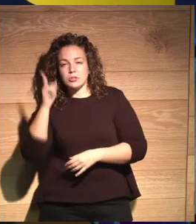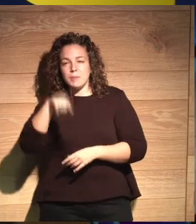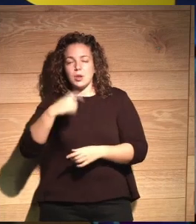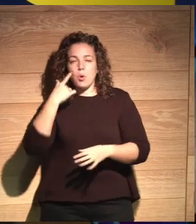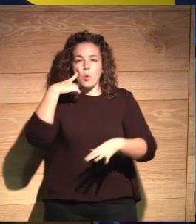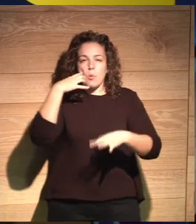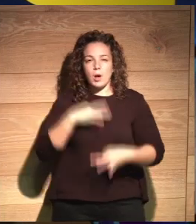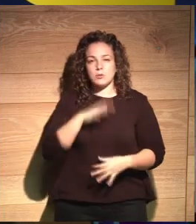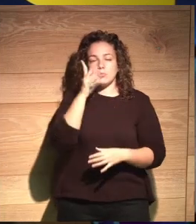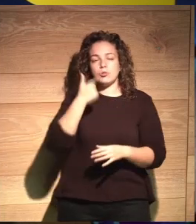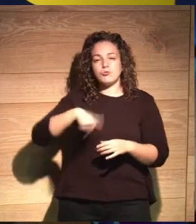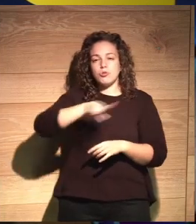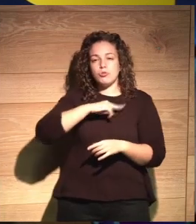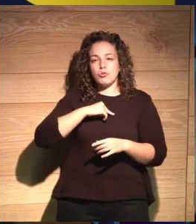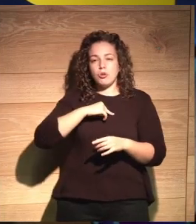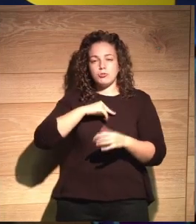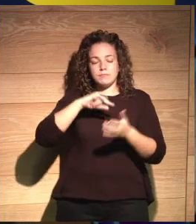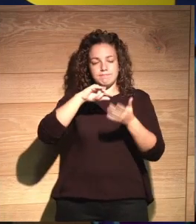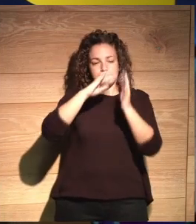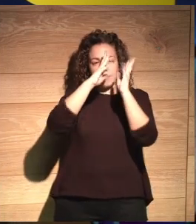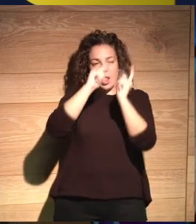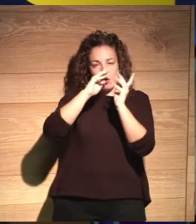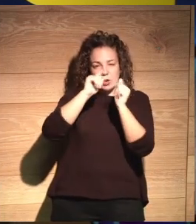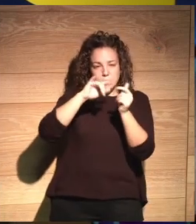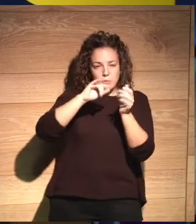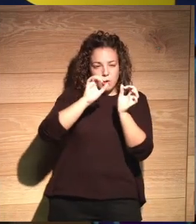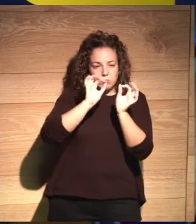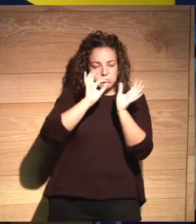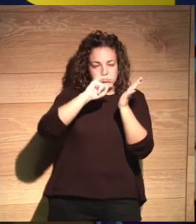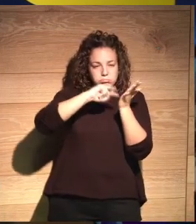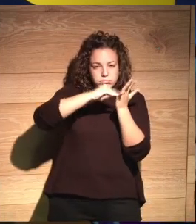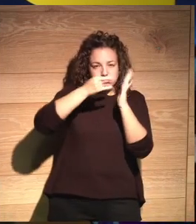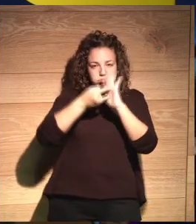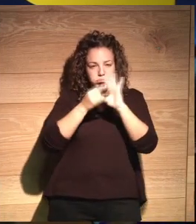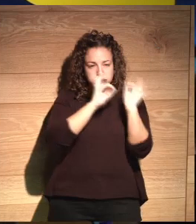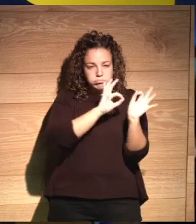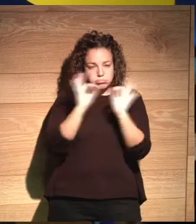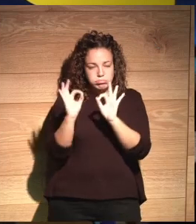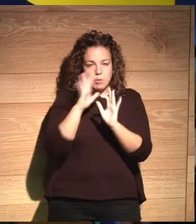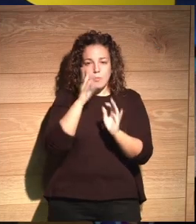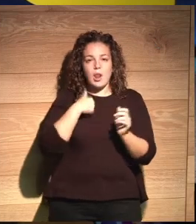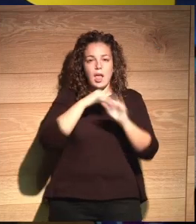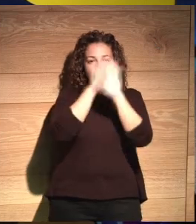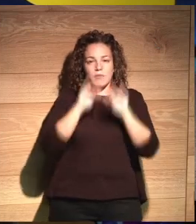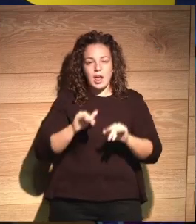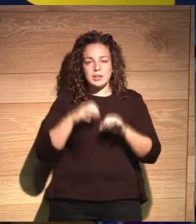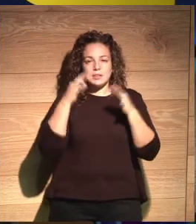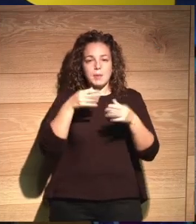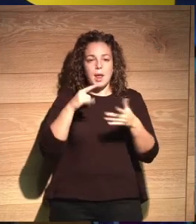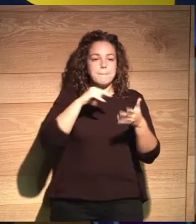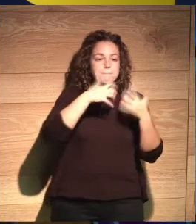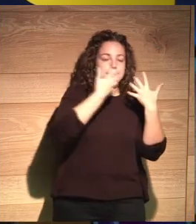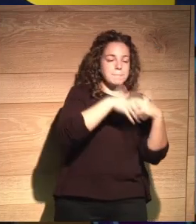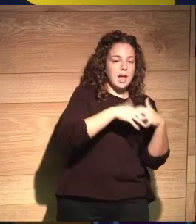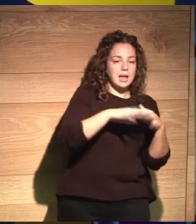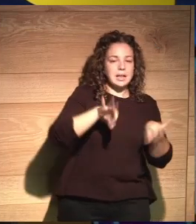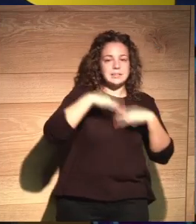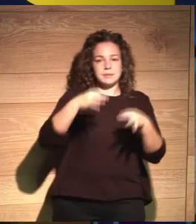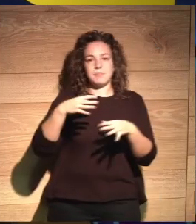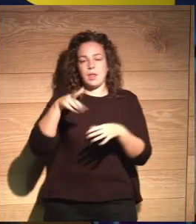que somos los que programamos ese algo mismo algoritmo al final detrás del algoritmo detrás de cada máquina siempre hay un humano